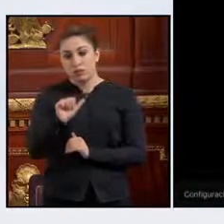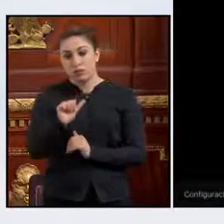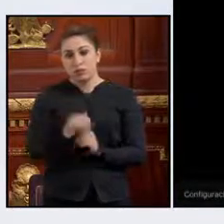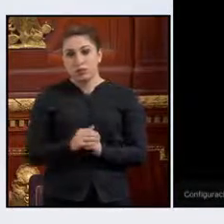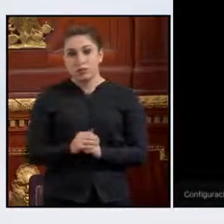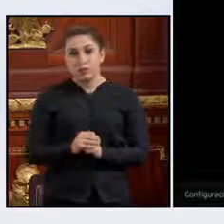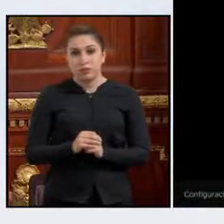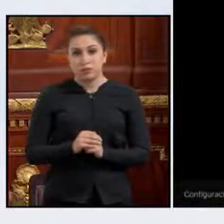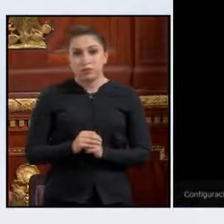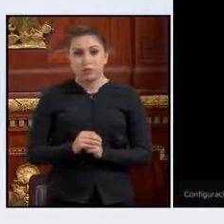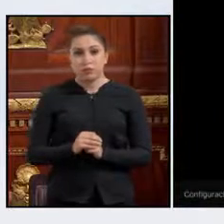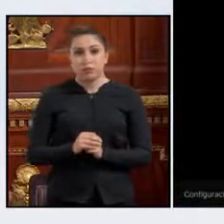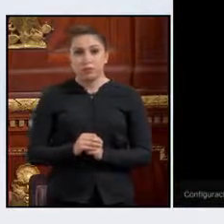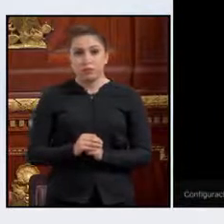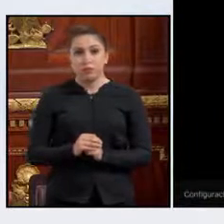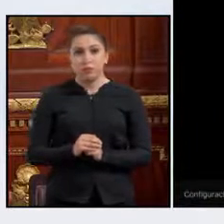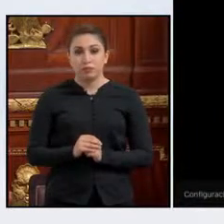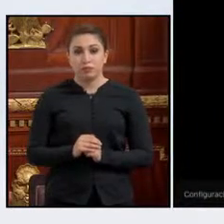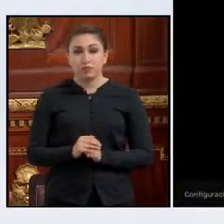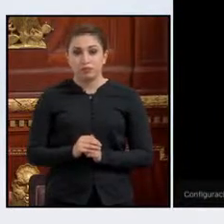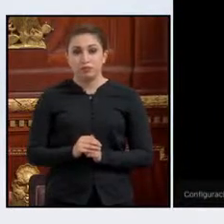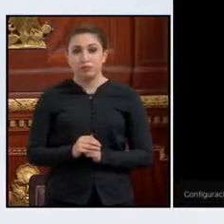Hácelo.